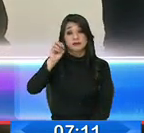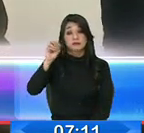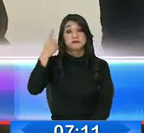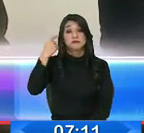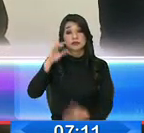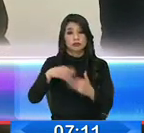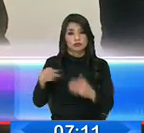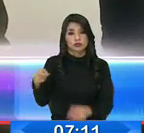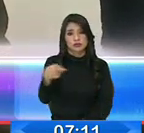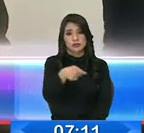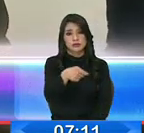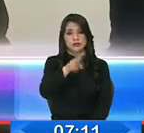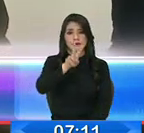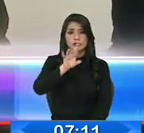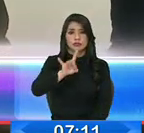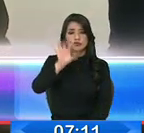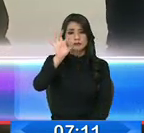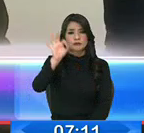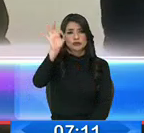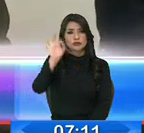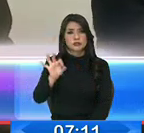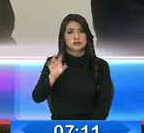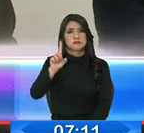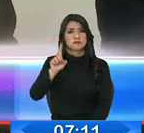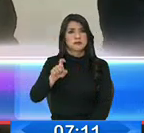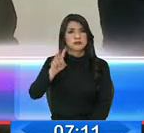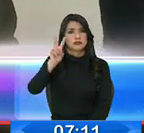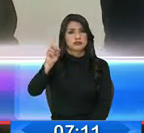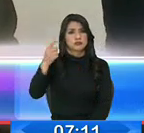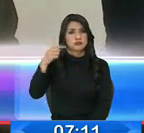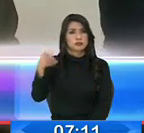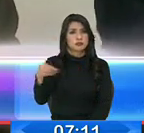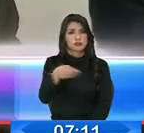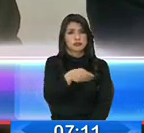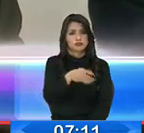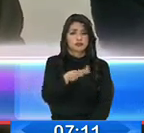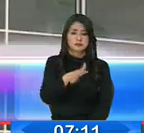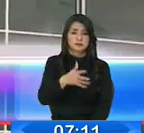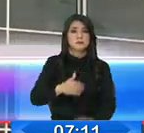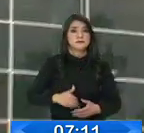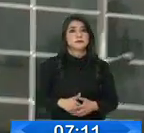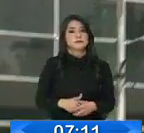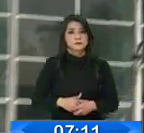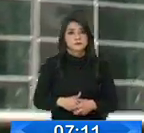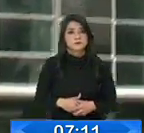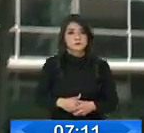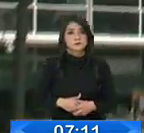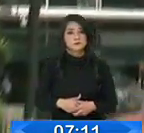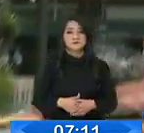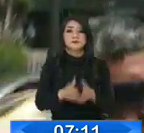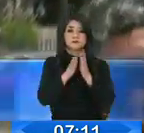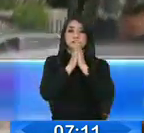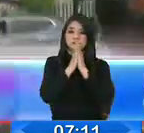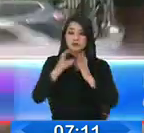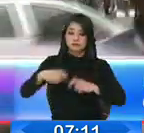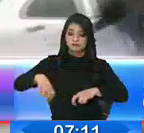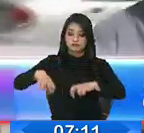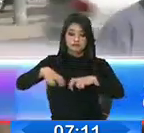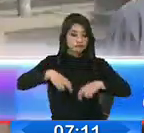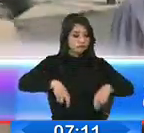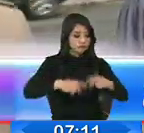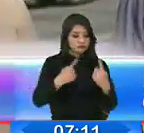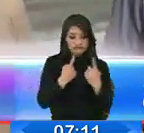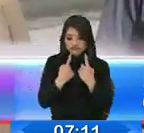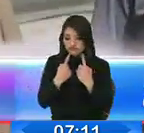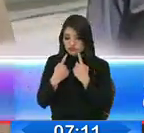dólares. El 28% son 1.200 millones de dólares aproximadamente. Y es que se exhorta a las mesas de conversaciones que